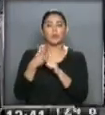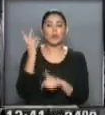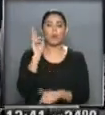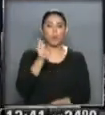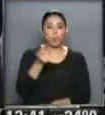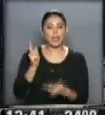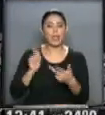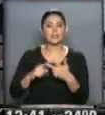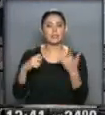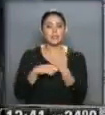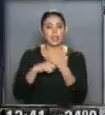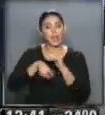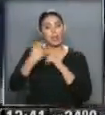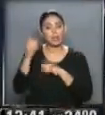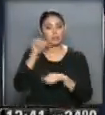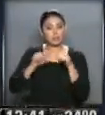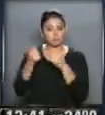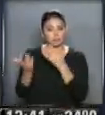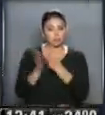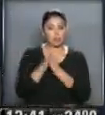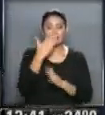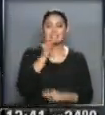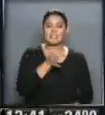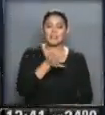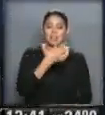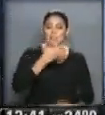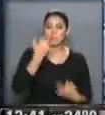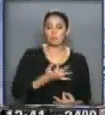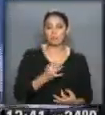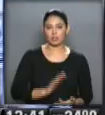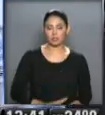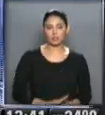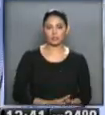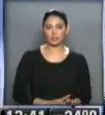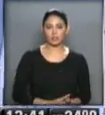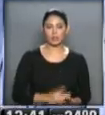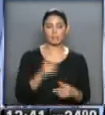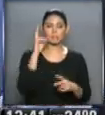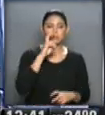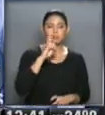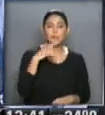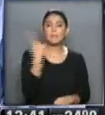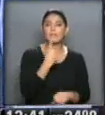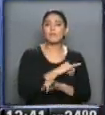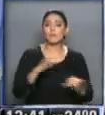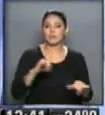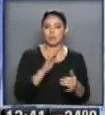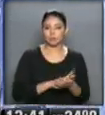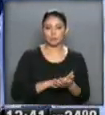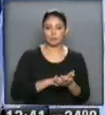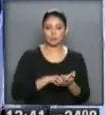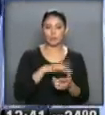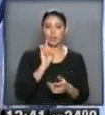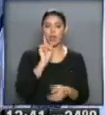y con los peritos, ya para tener información de primera mano respecto a cuáles son las primeras evaluaciones que se pueden hacer respecto a